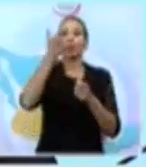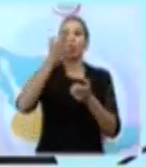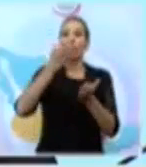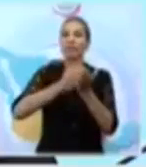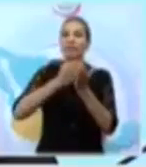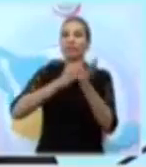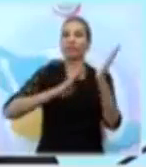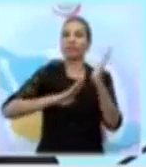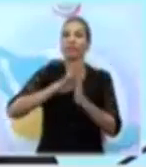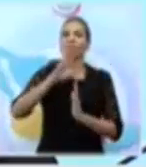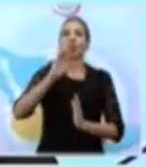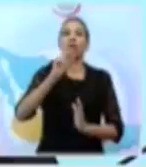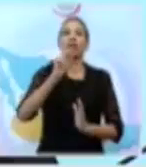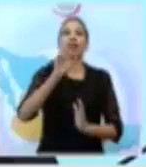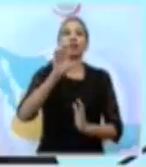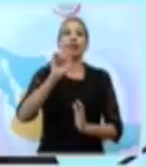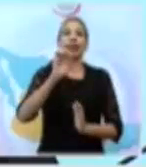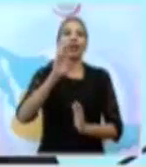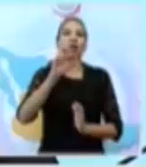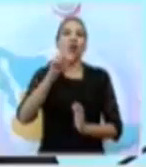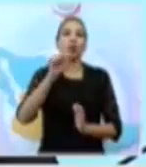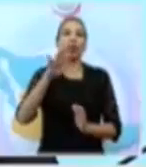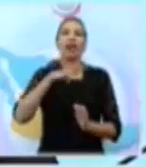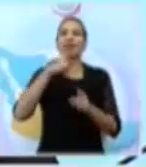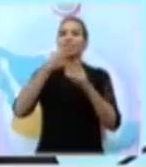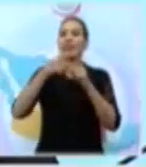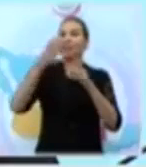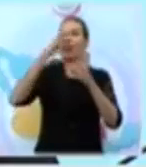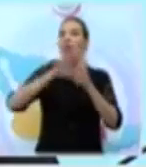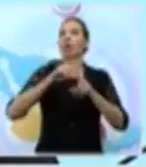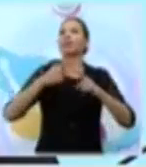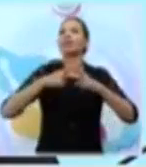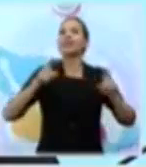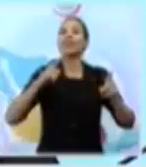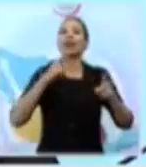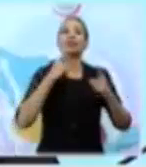Económica, experimentamos un formato distinto.